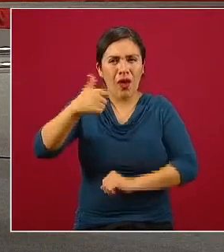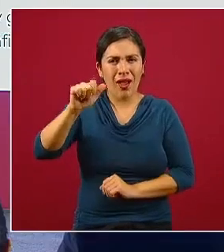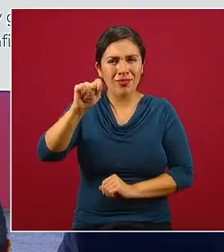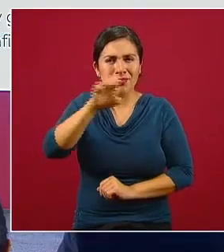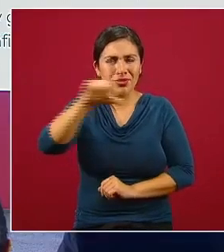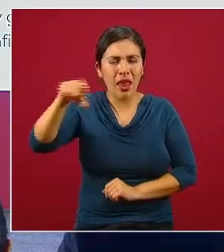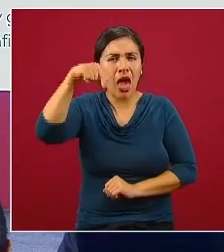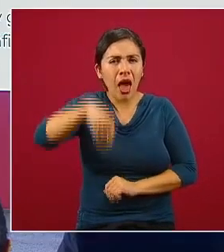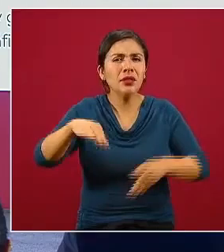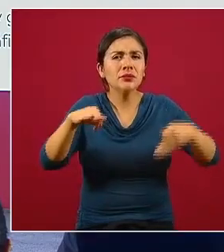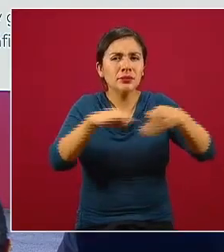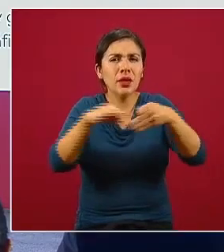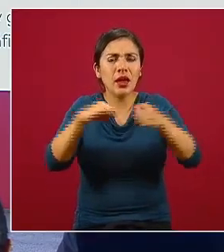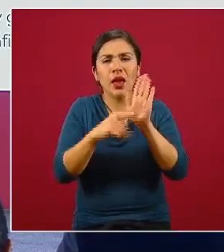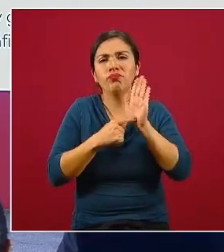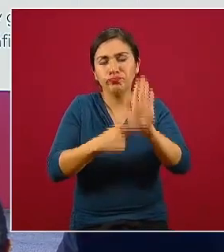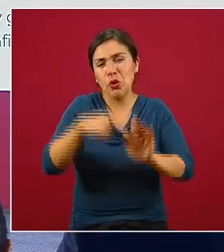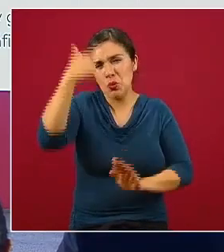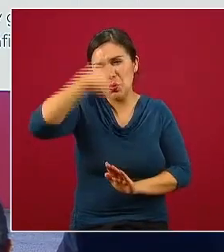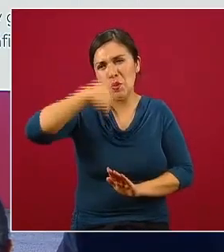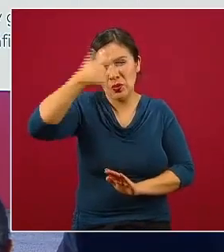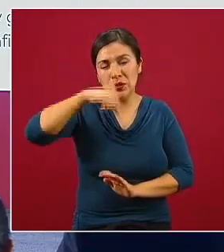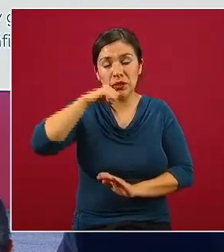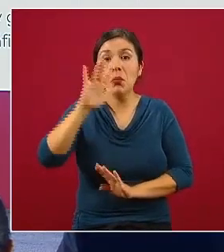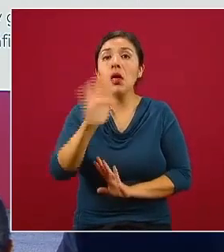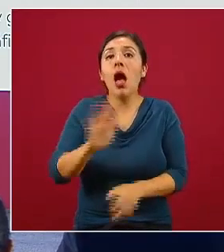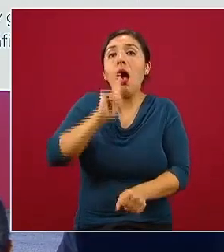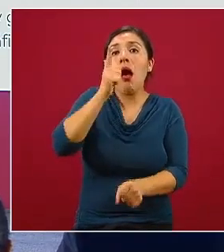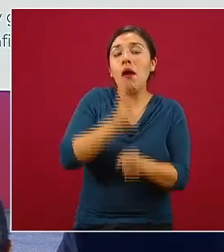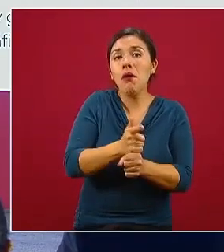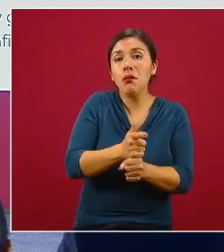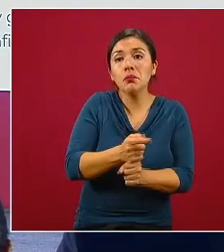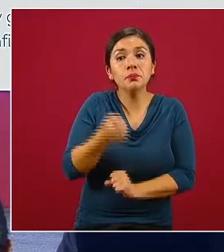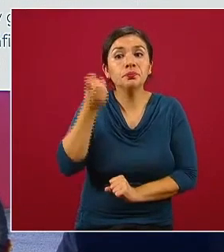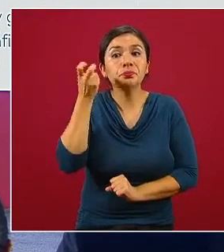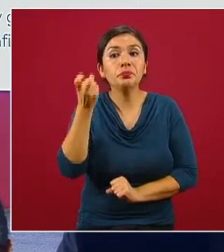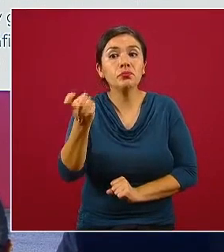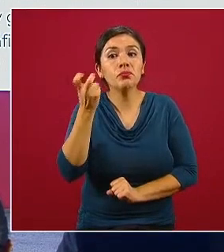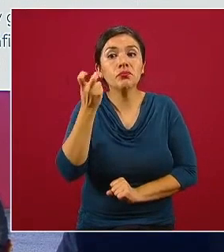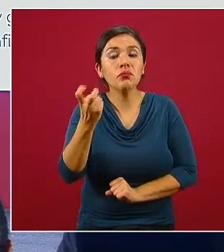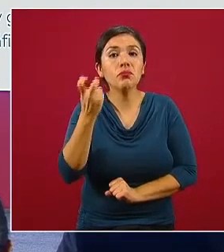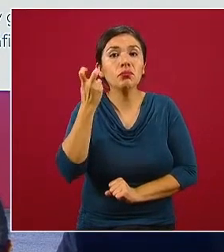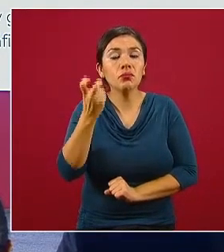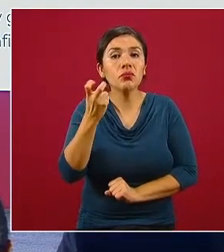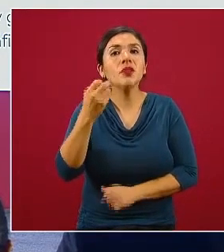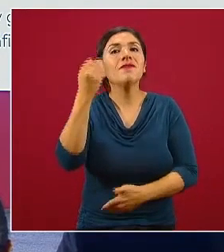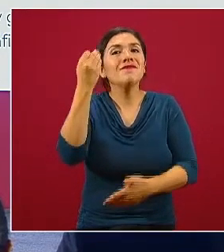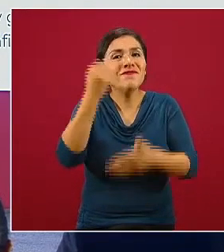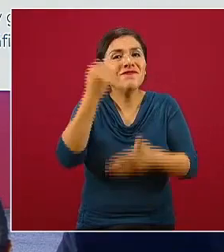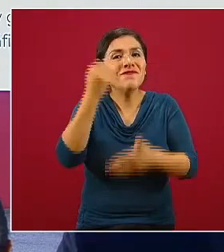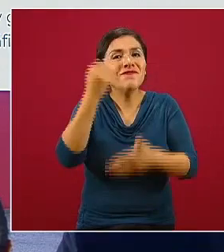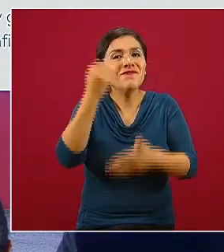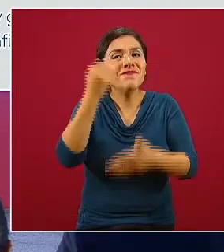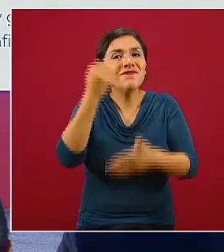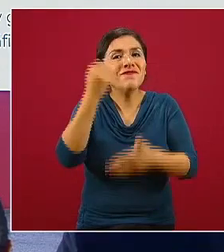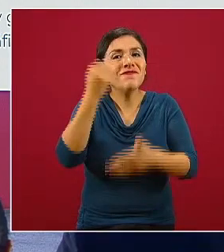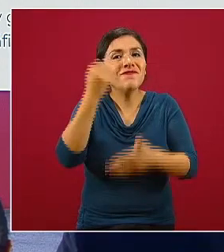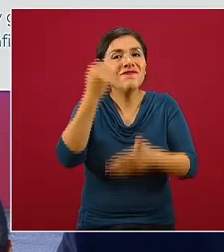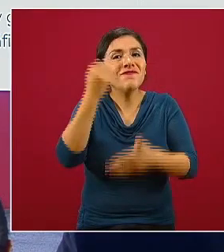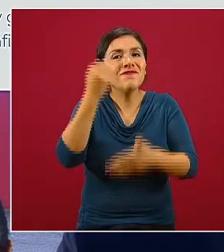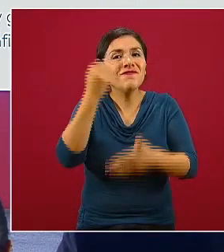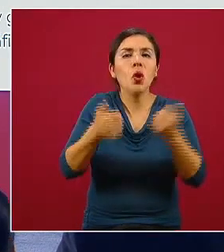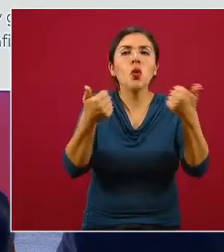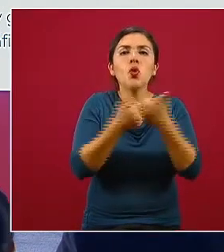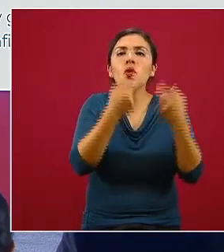mostrando aquí todas las noches, se descubrió esta falta de coordinación entre